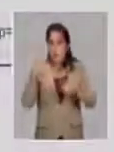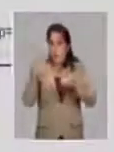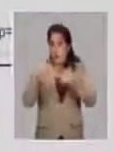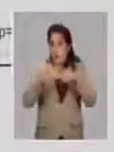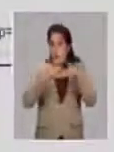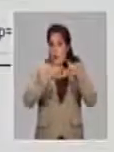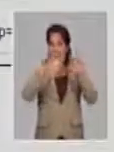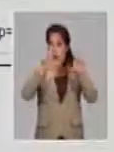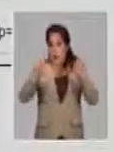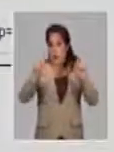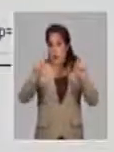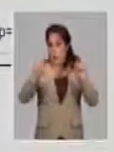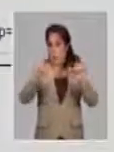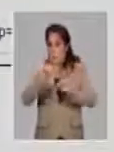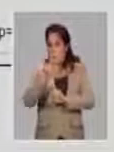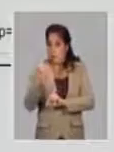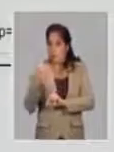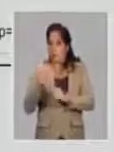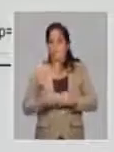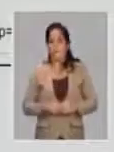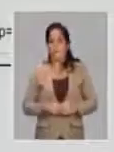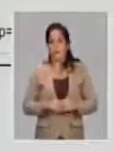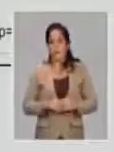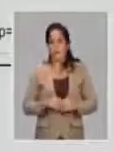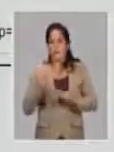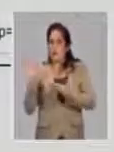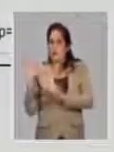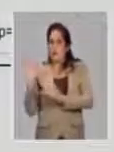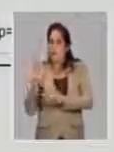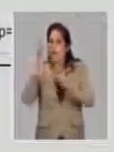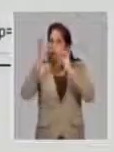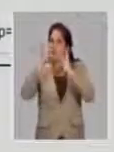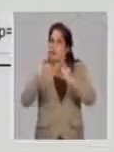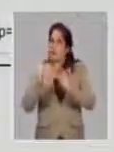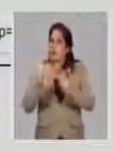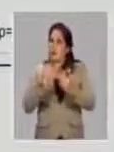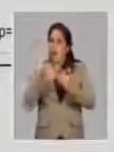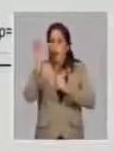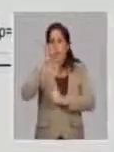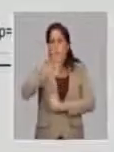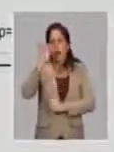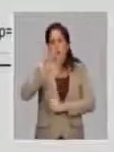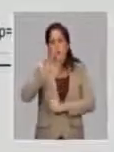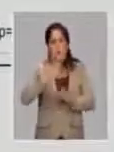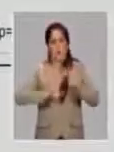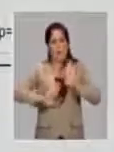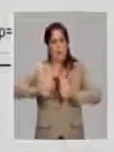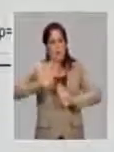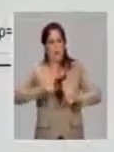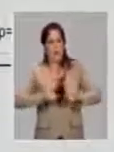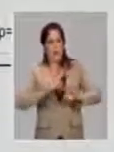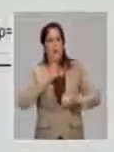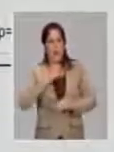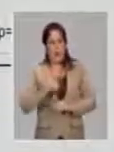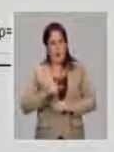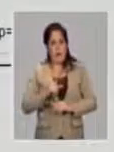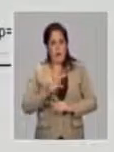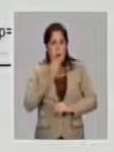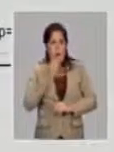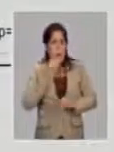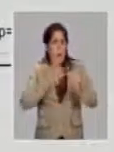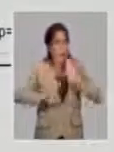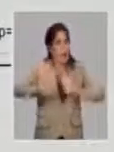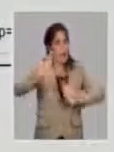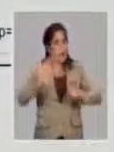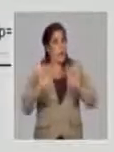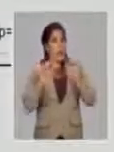derecha están relacionados los resultados en términos de % de inhibición. O sea, no solamente tienen